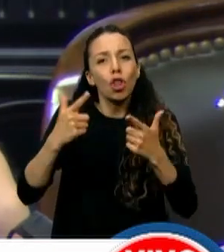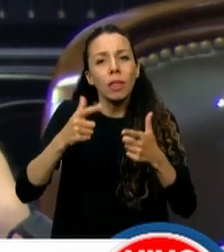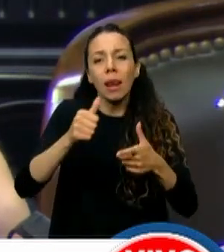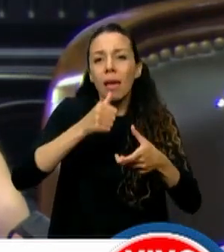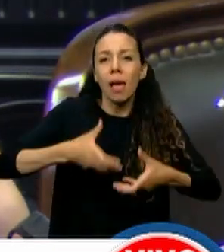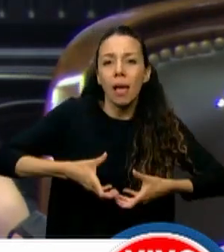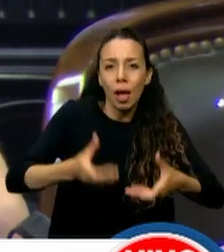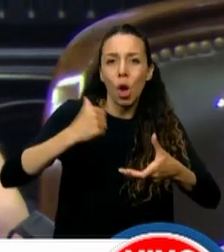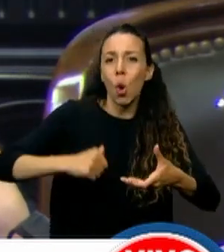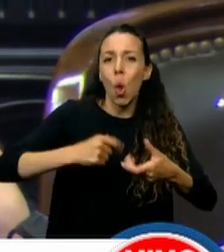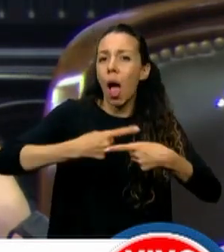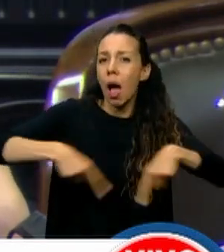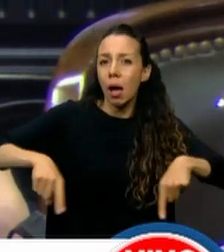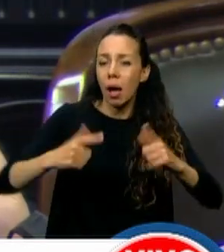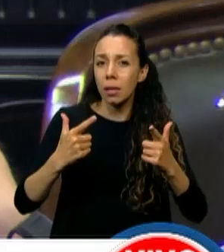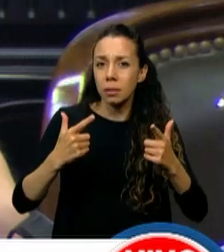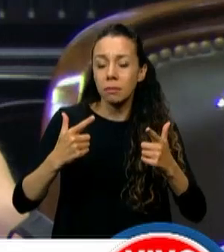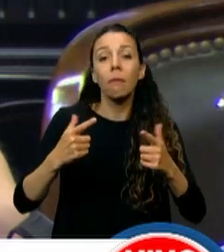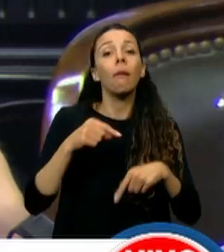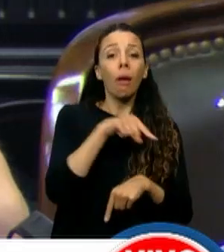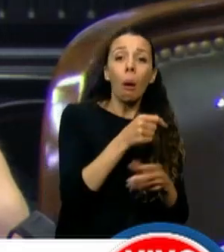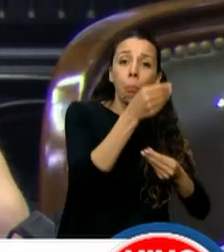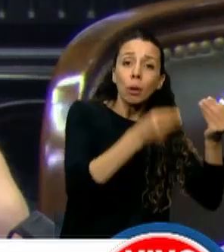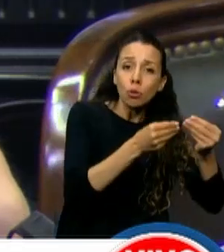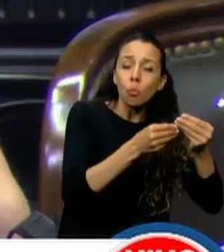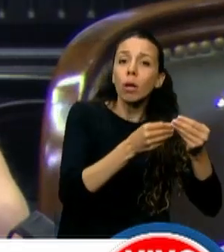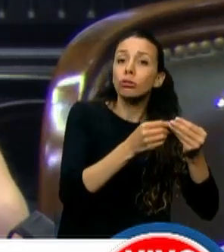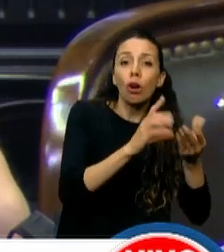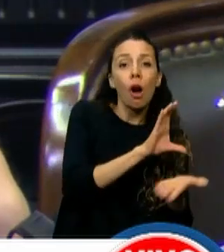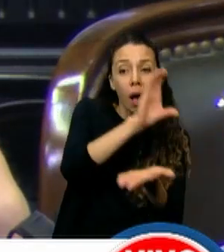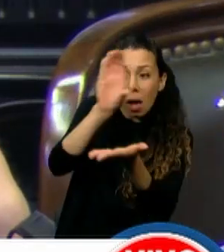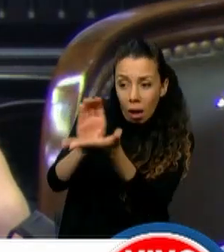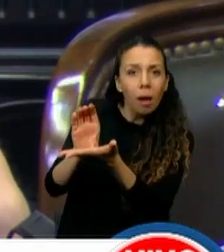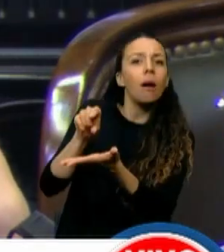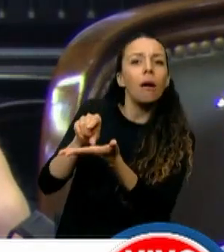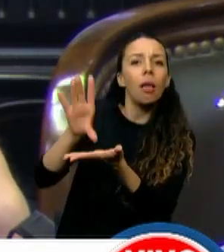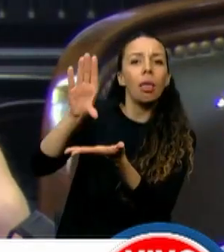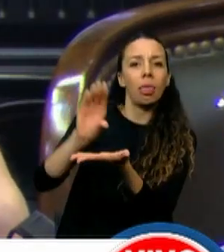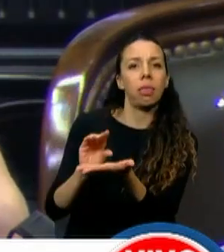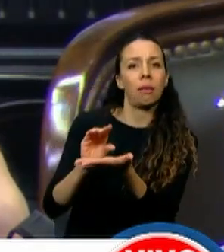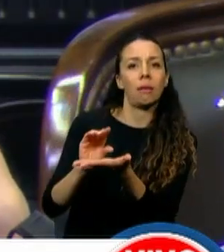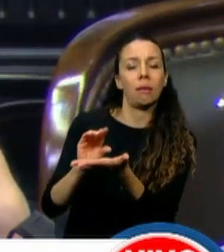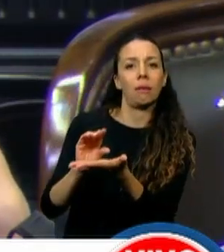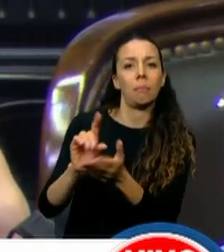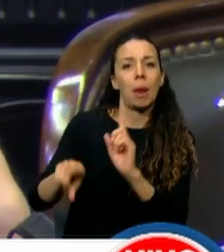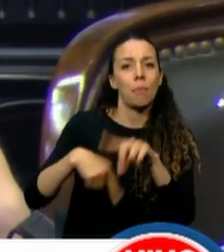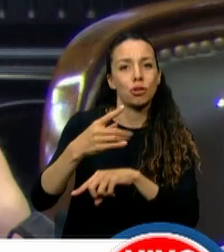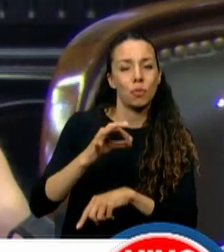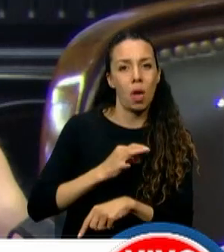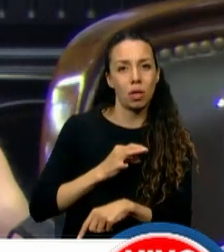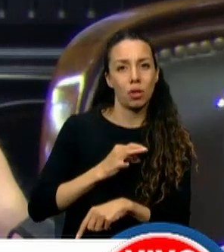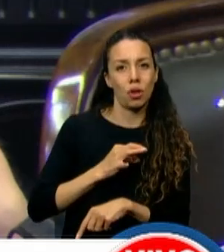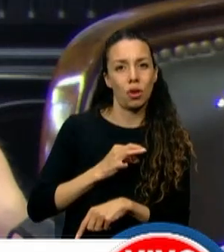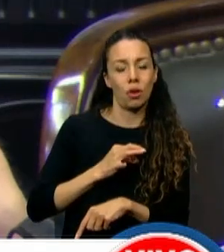un 27% la inversión en infraestructura social para el año que viene. En una decisión